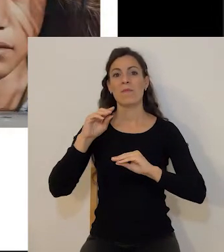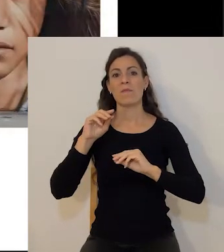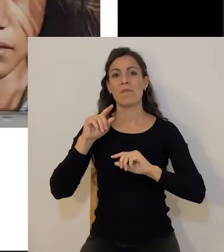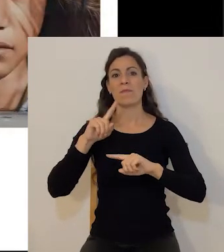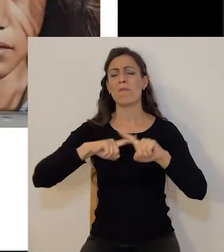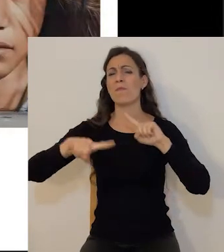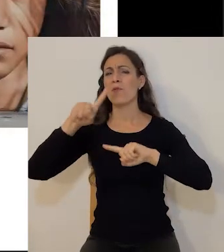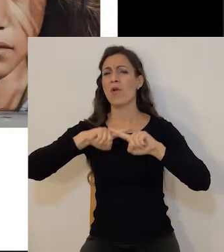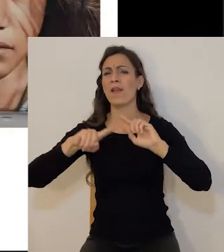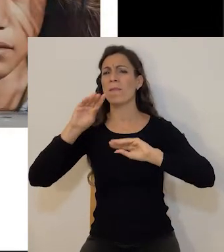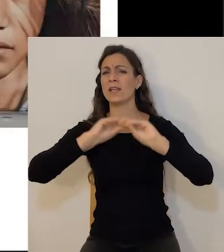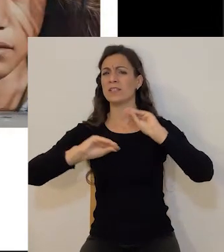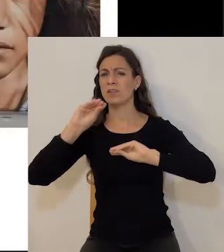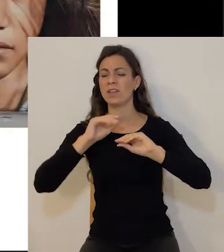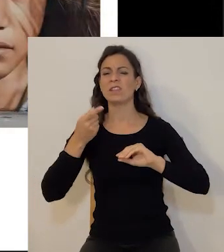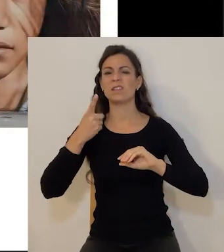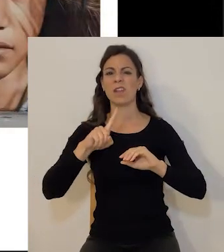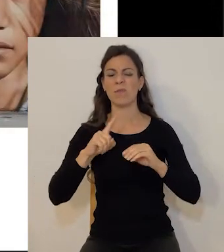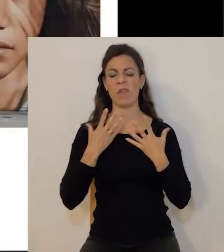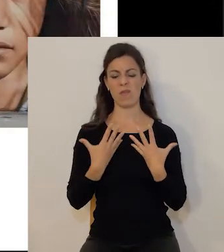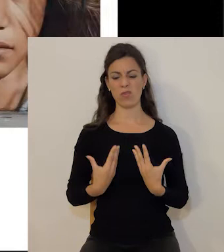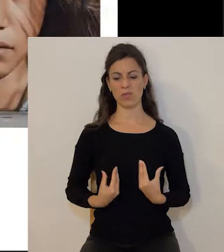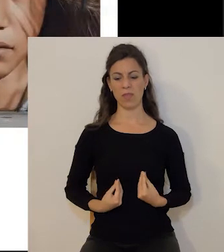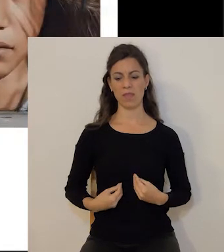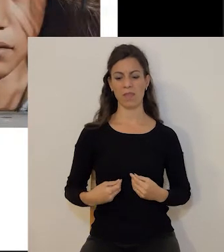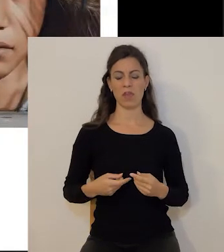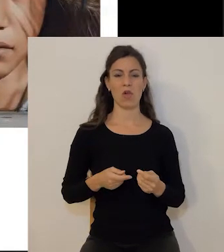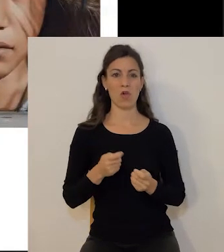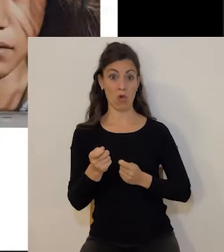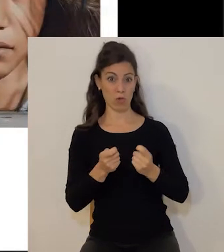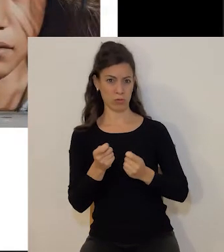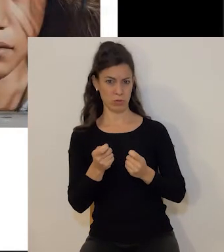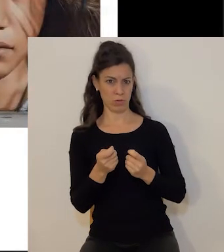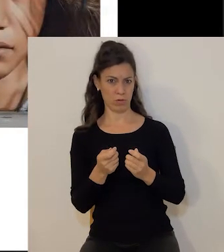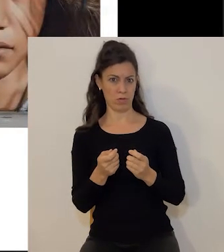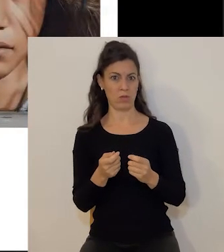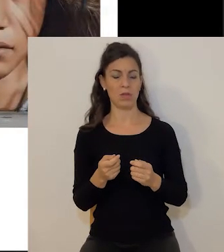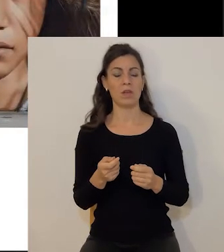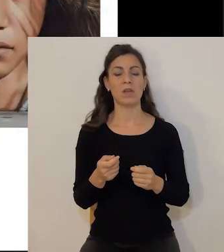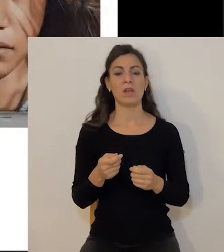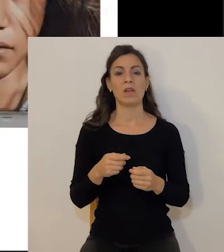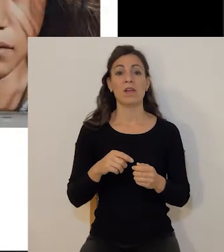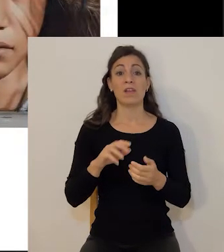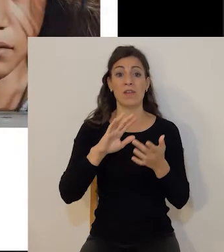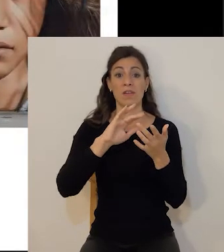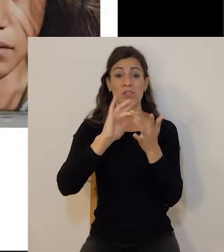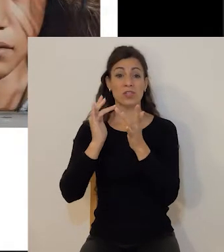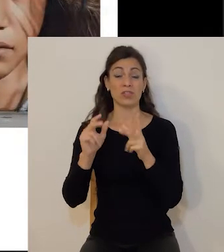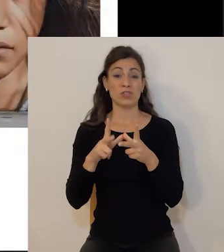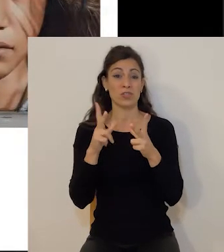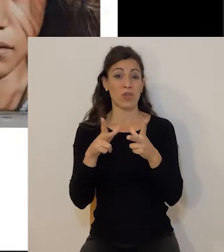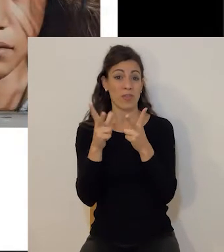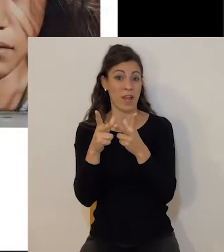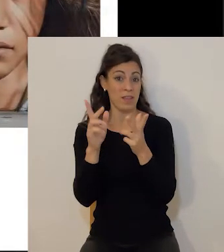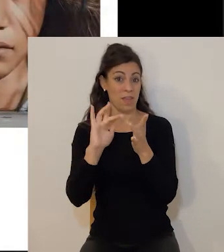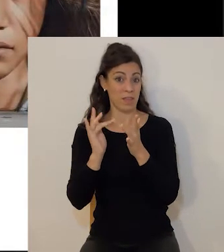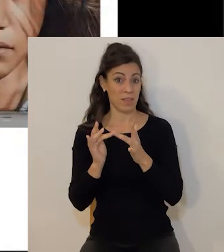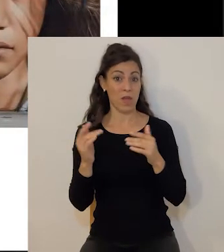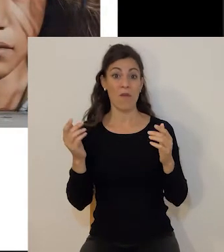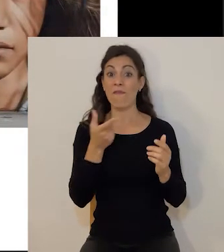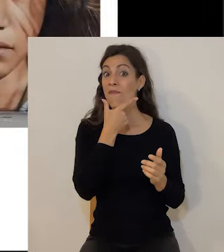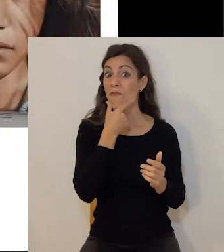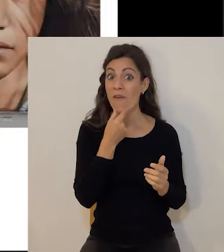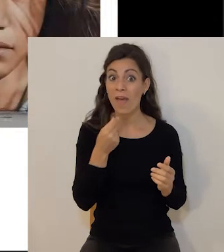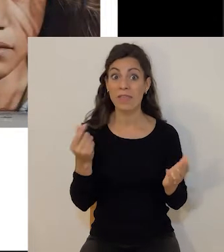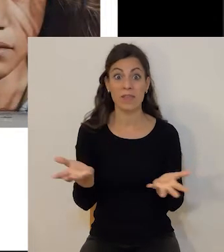problemas y gestionar la frustración. Facilitar la socialización y fomentar